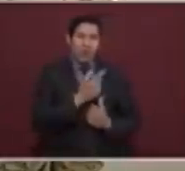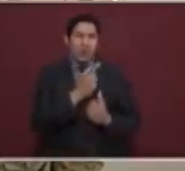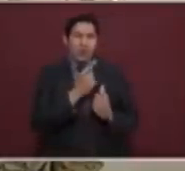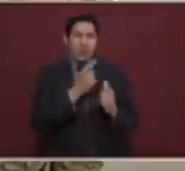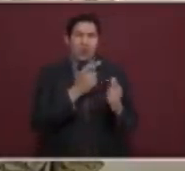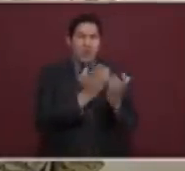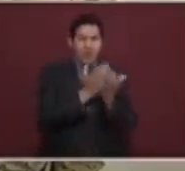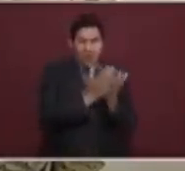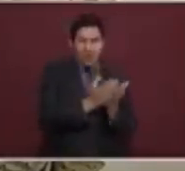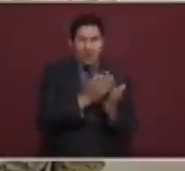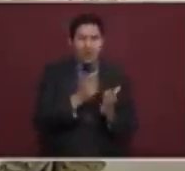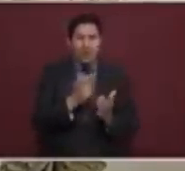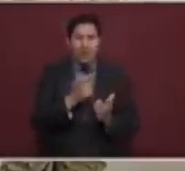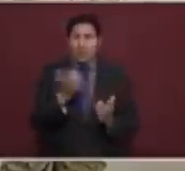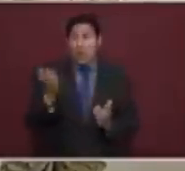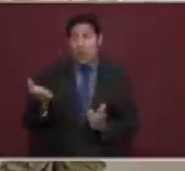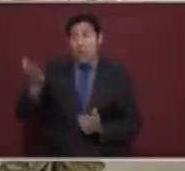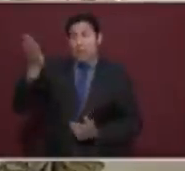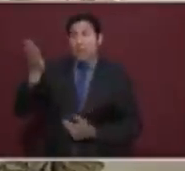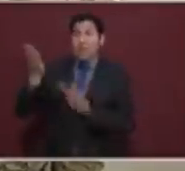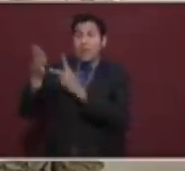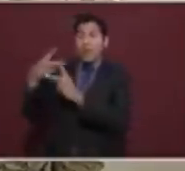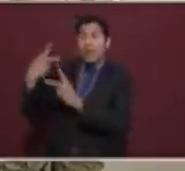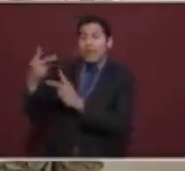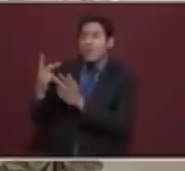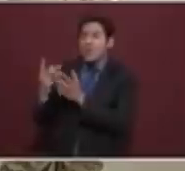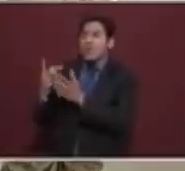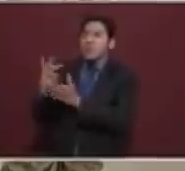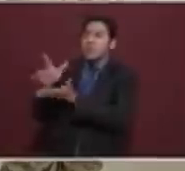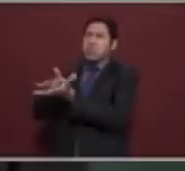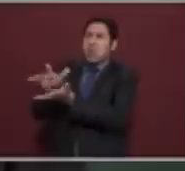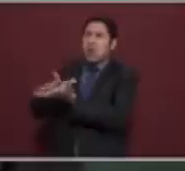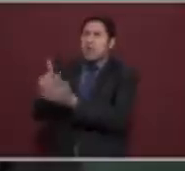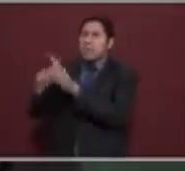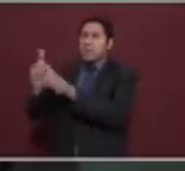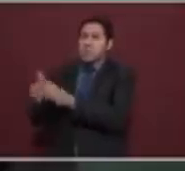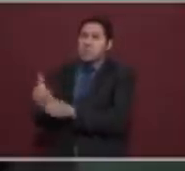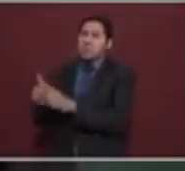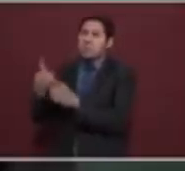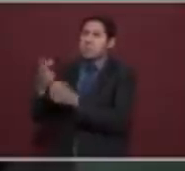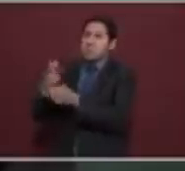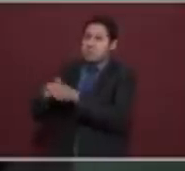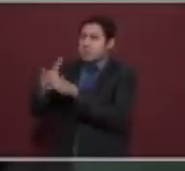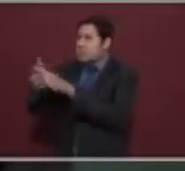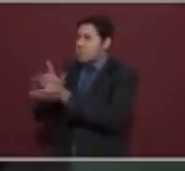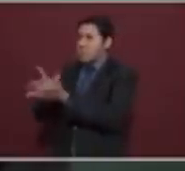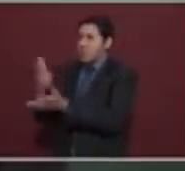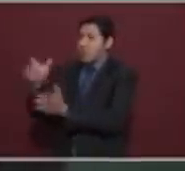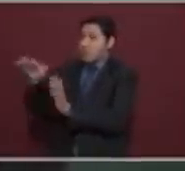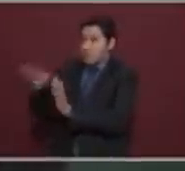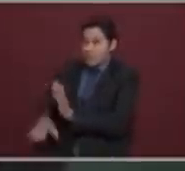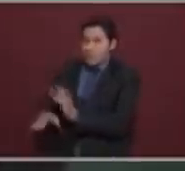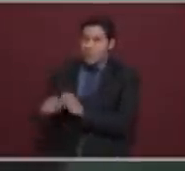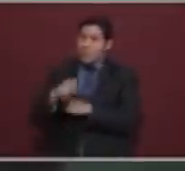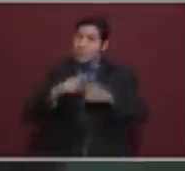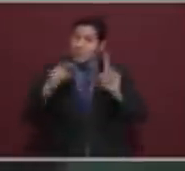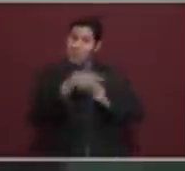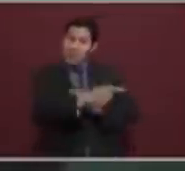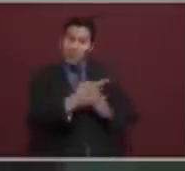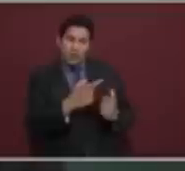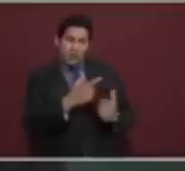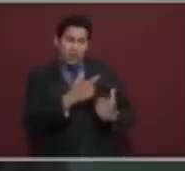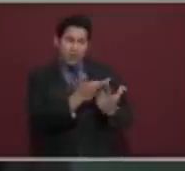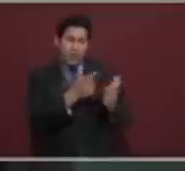sociales muy bajas por otro lado la secretaria en los elementos de defensa y marina tienen